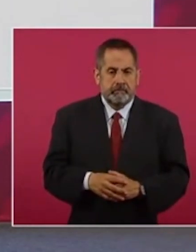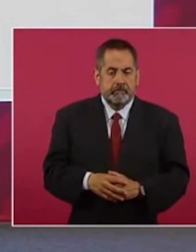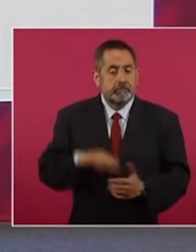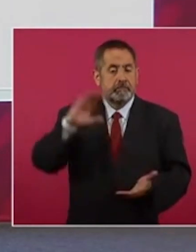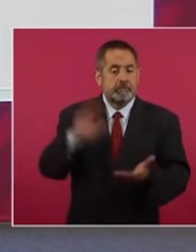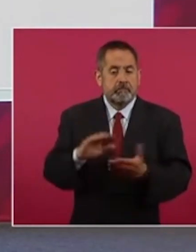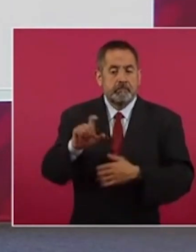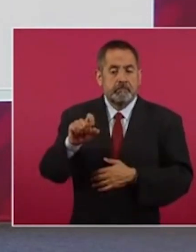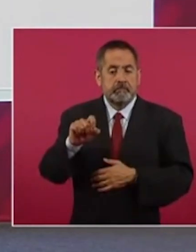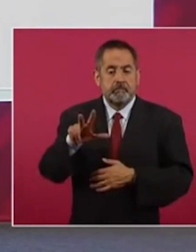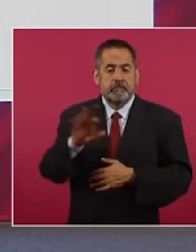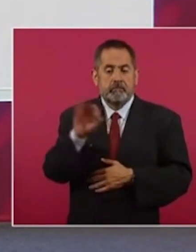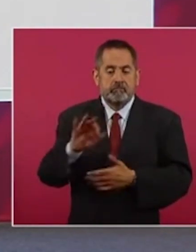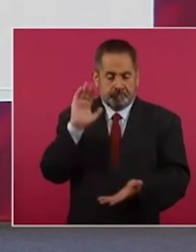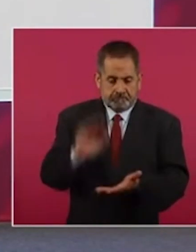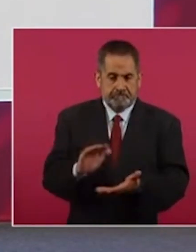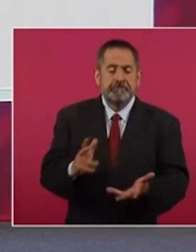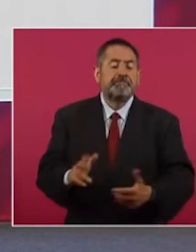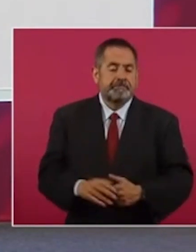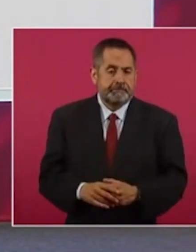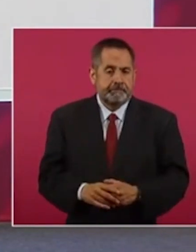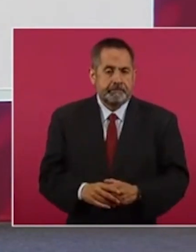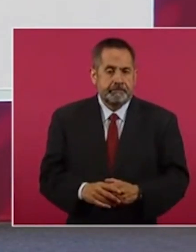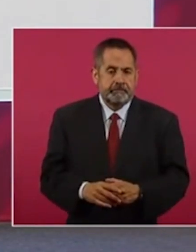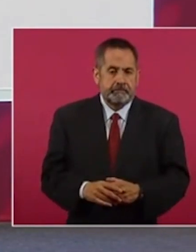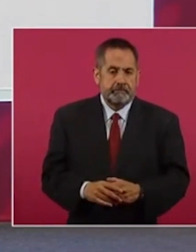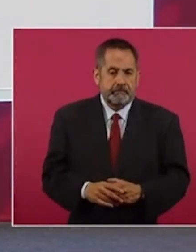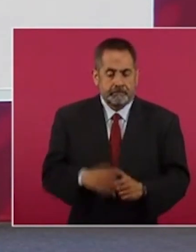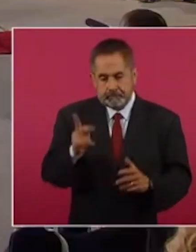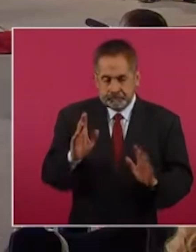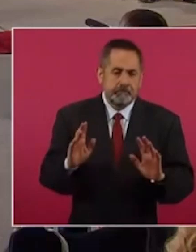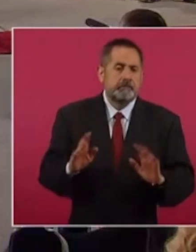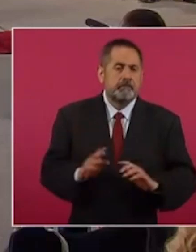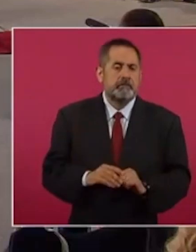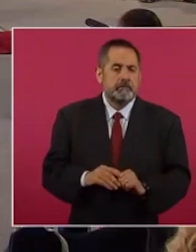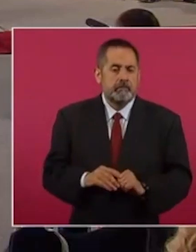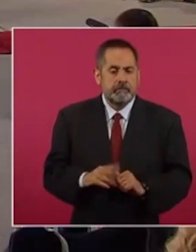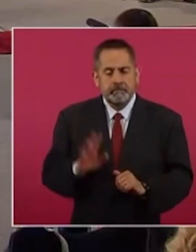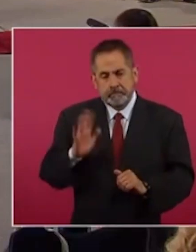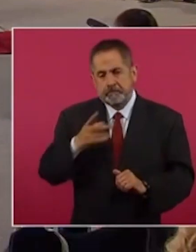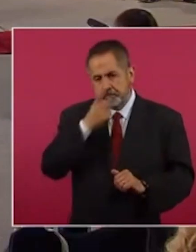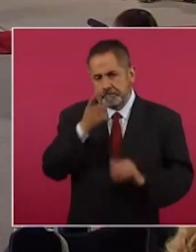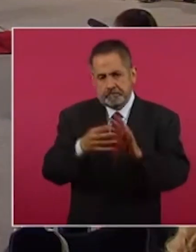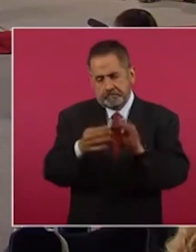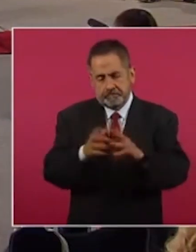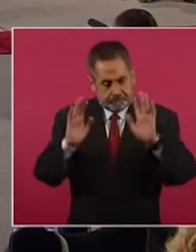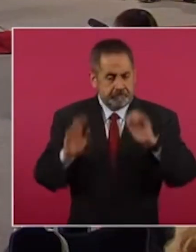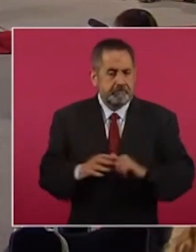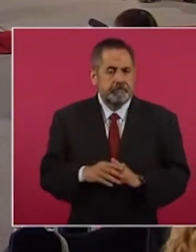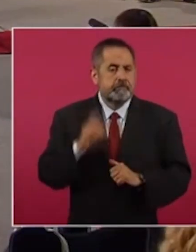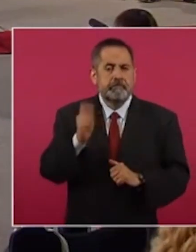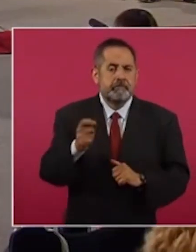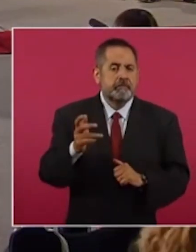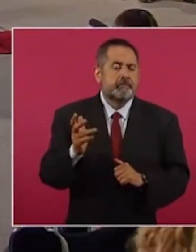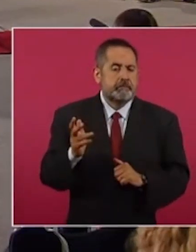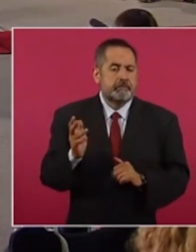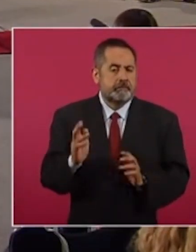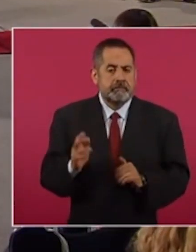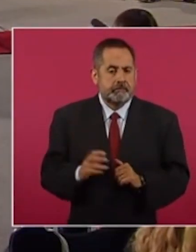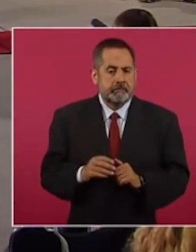28% metros pero ya dije qué